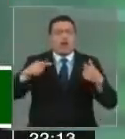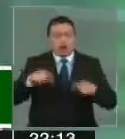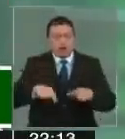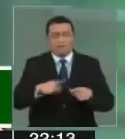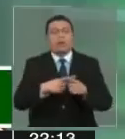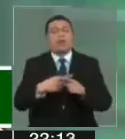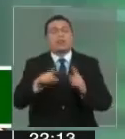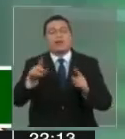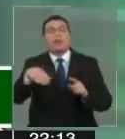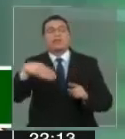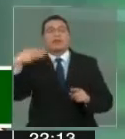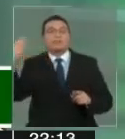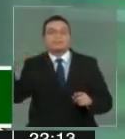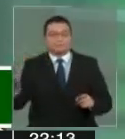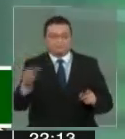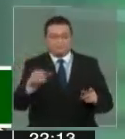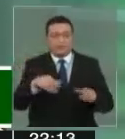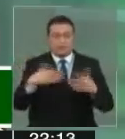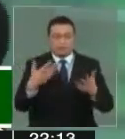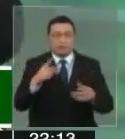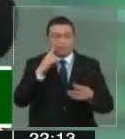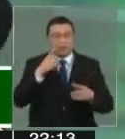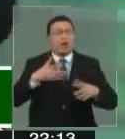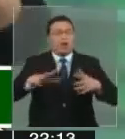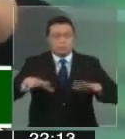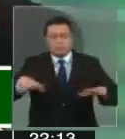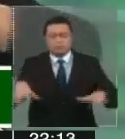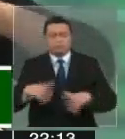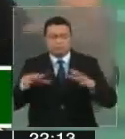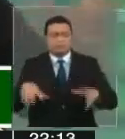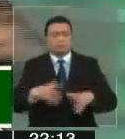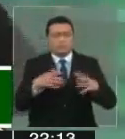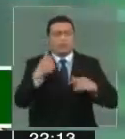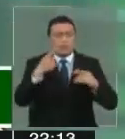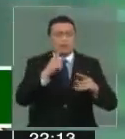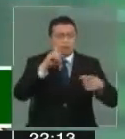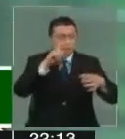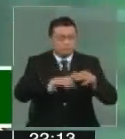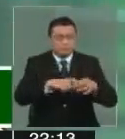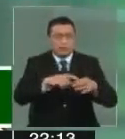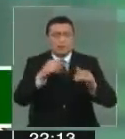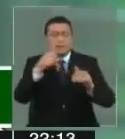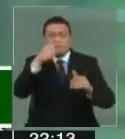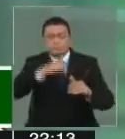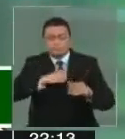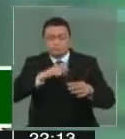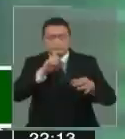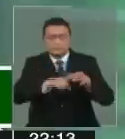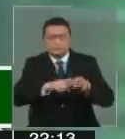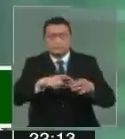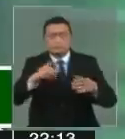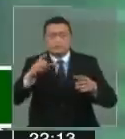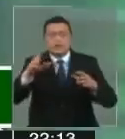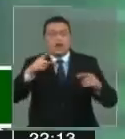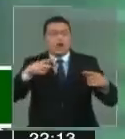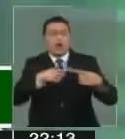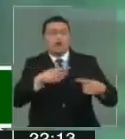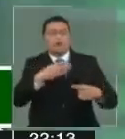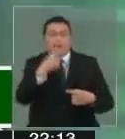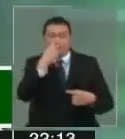de sobrevivir, yendo al, no sé, también entre una militancia clandestina. O sea, fue como un tiempo muy